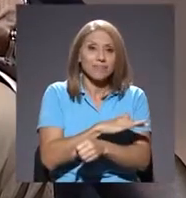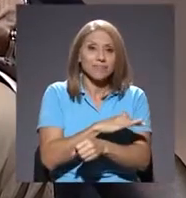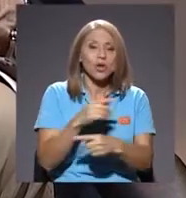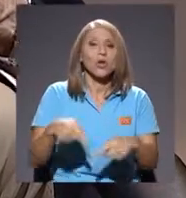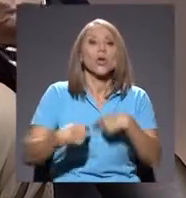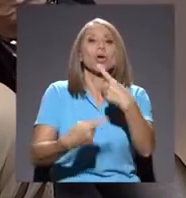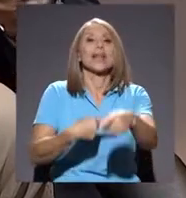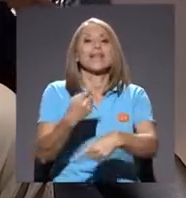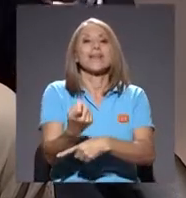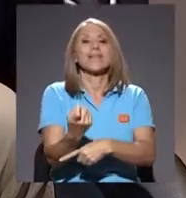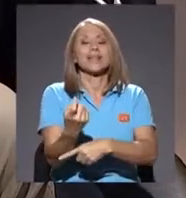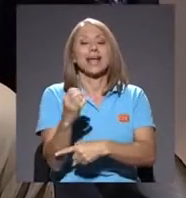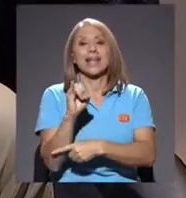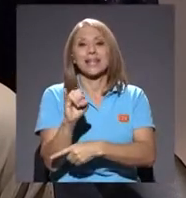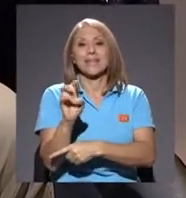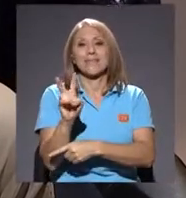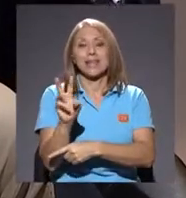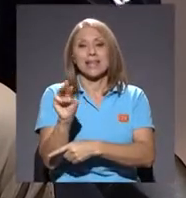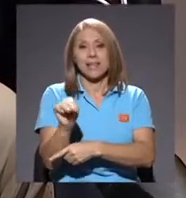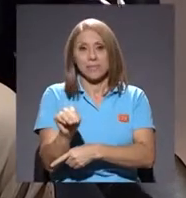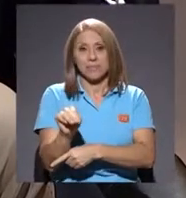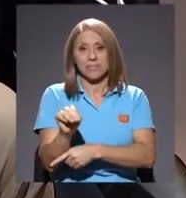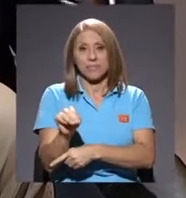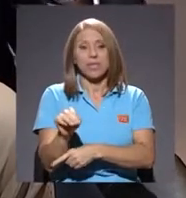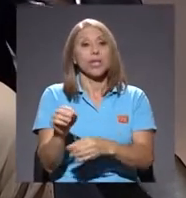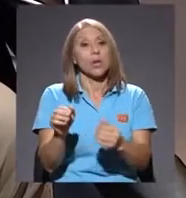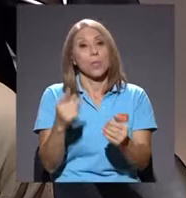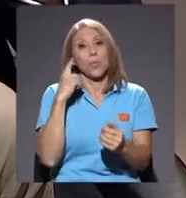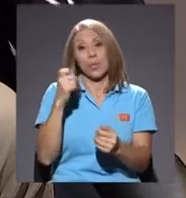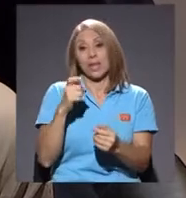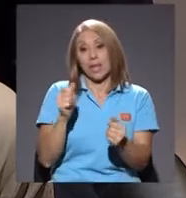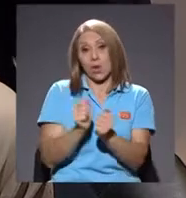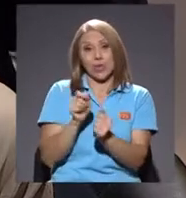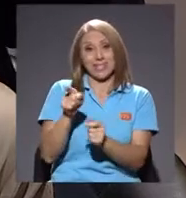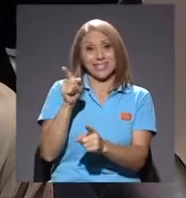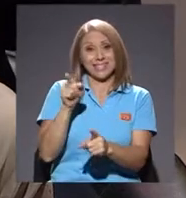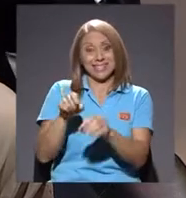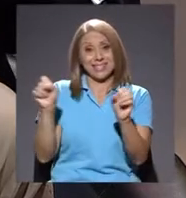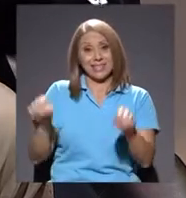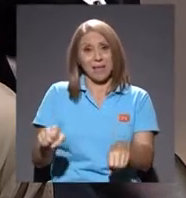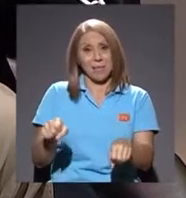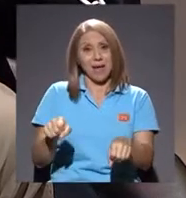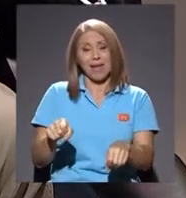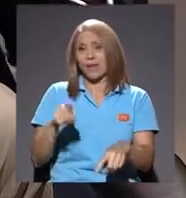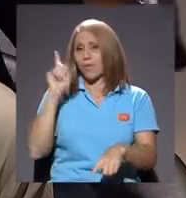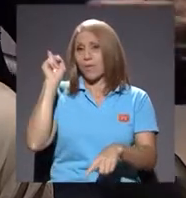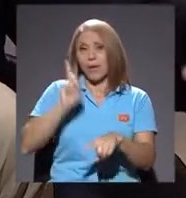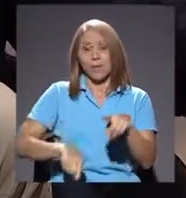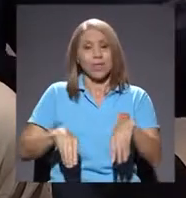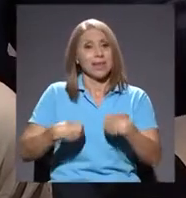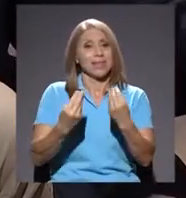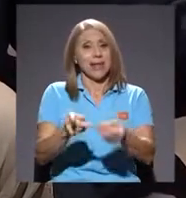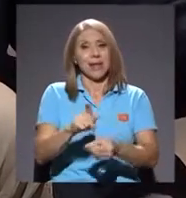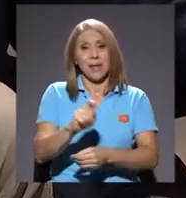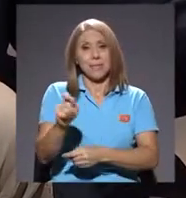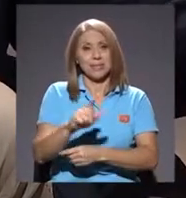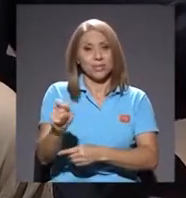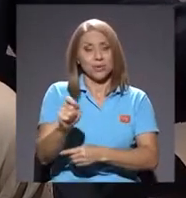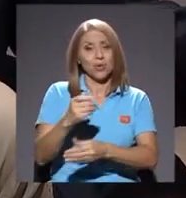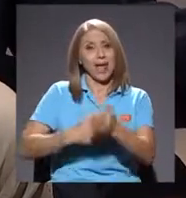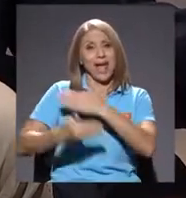invalidez vejez y muerte que iba por el sistema que tenía nueva poder dar la pensión que estaba dando al principio cuando